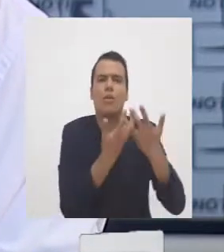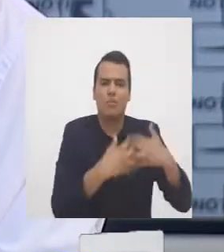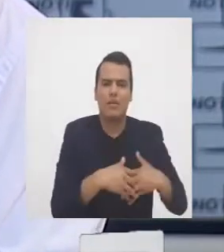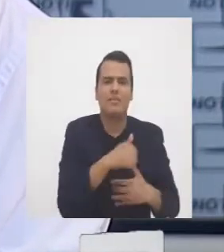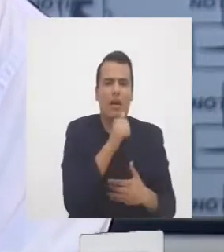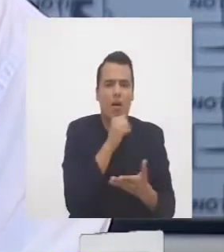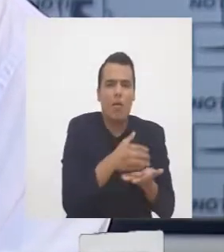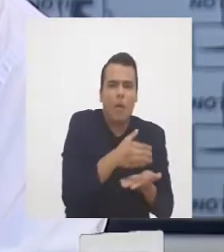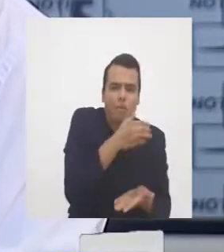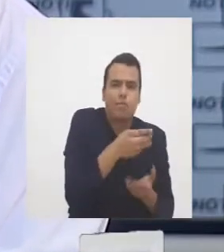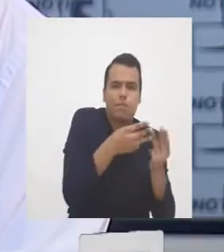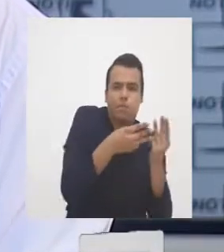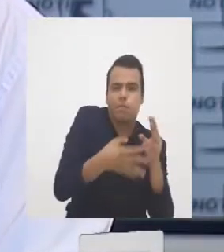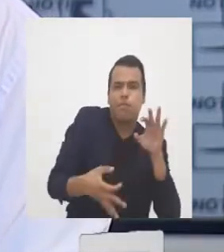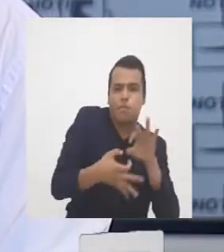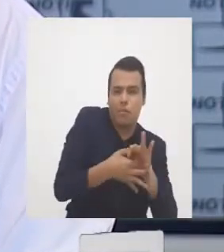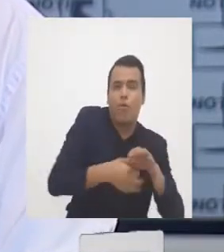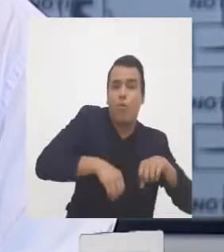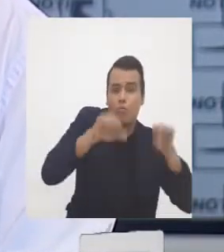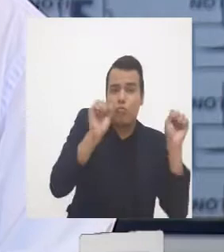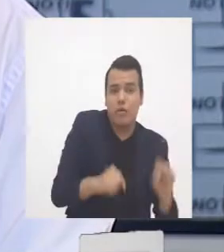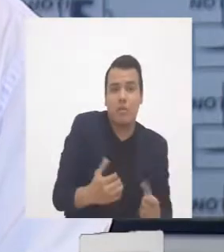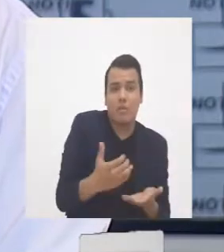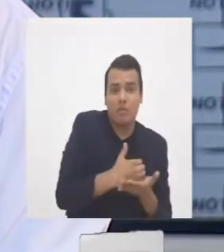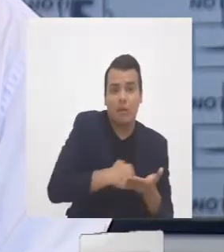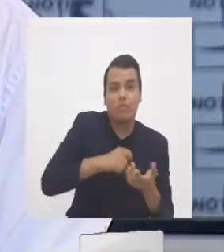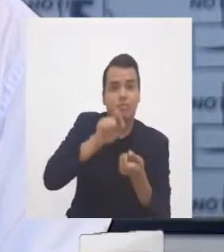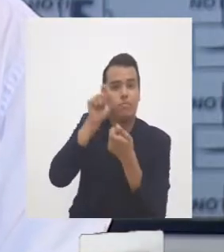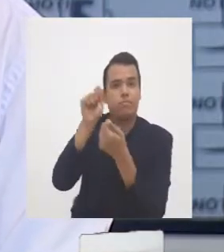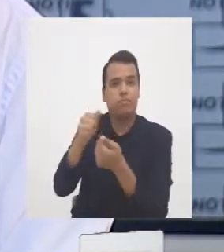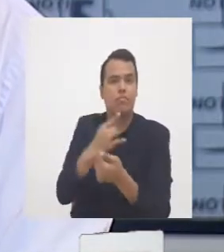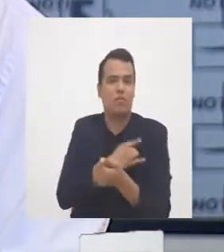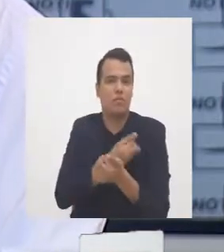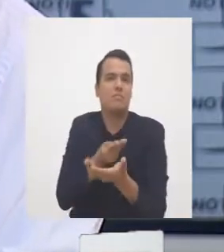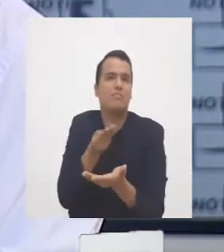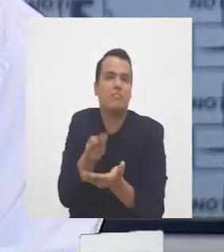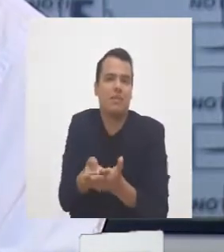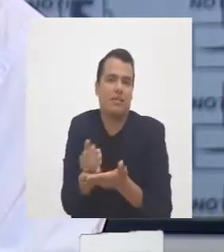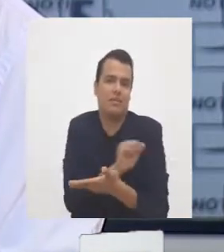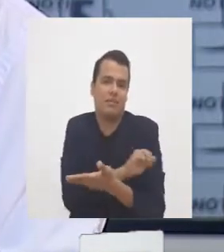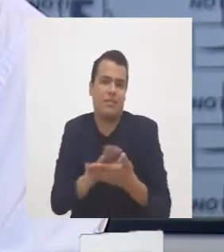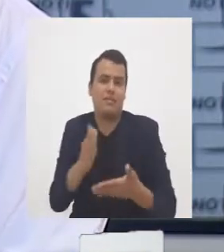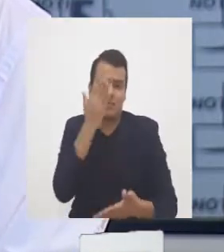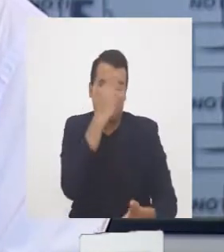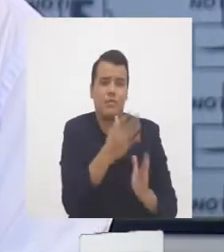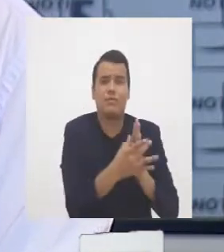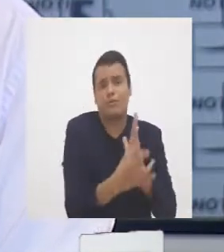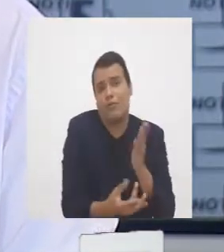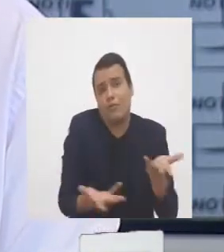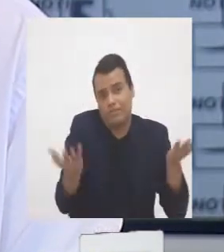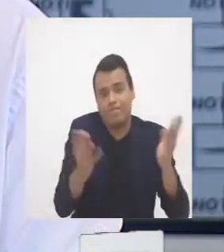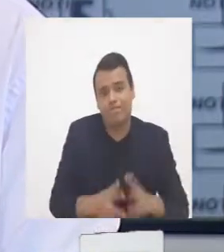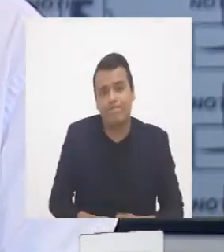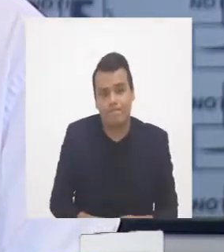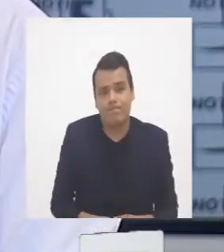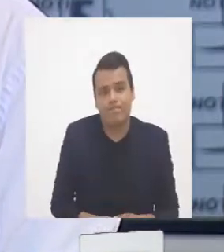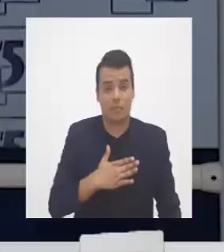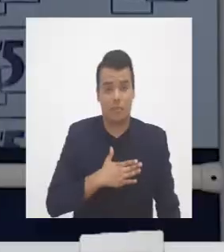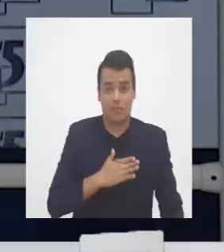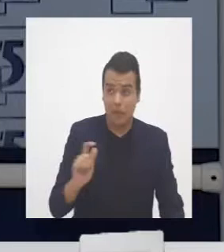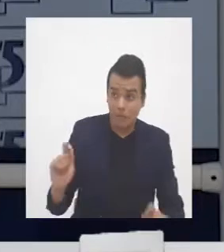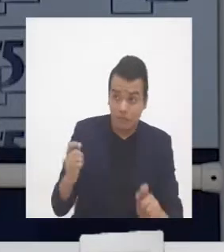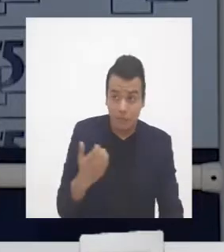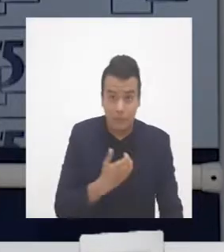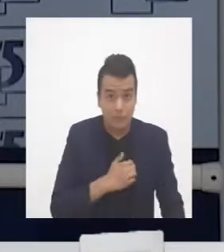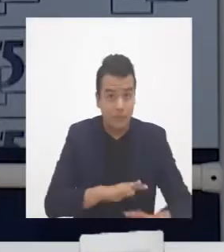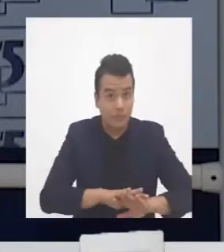medio de la embotelladora de agua que queremos crear en Incali, para que generen los recursos para pagar la universidad de ellos, ya que no pueden ni ellos ni sus padres.